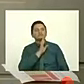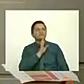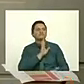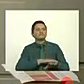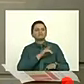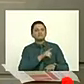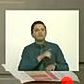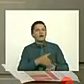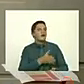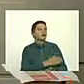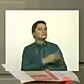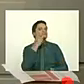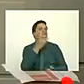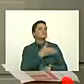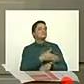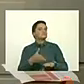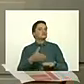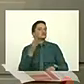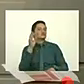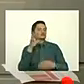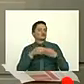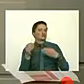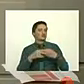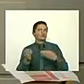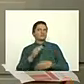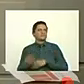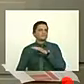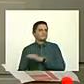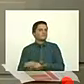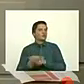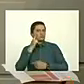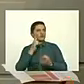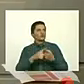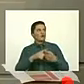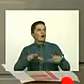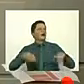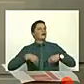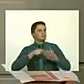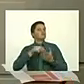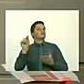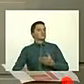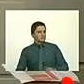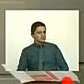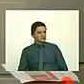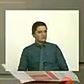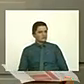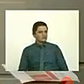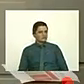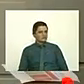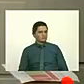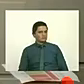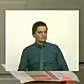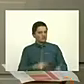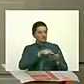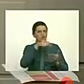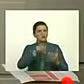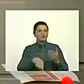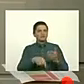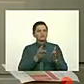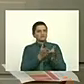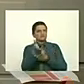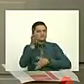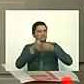entregado 3 millones de dólares de sobornos para que se aceptara el contrato. ¿Y en qué consistía el contrato